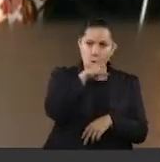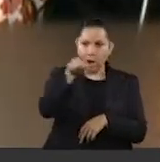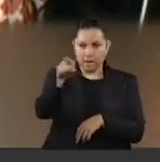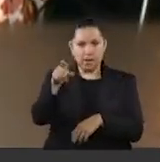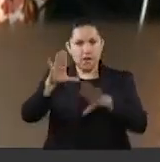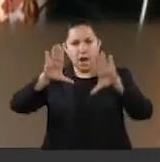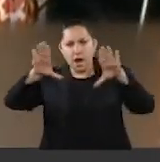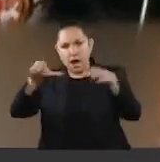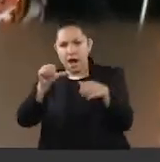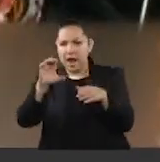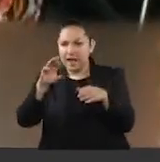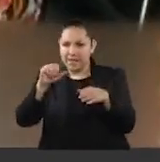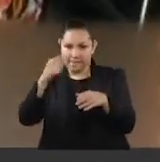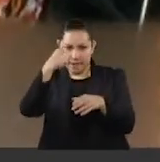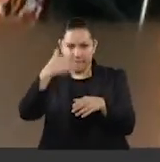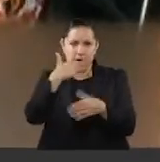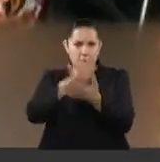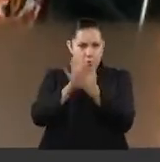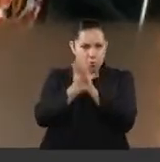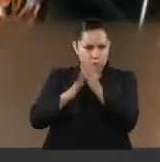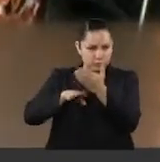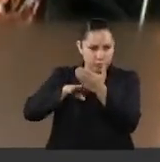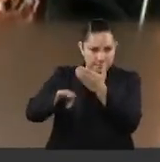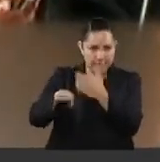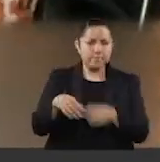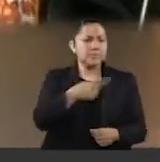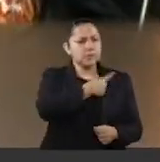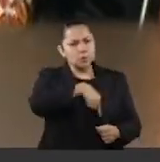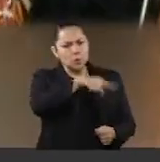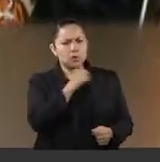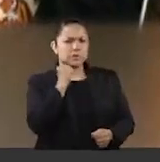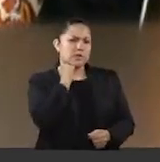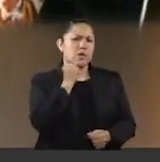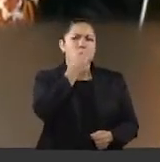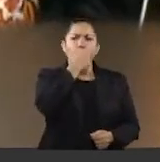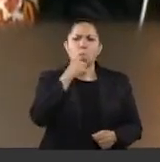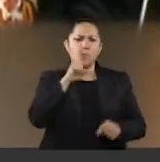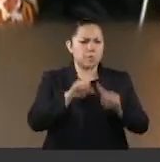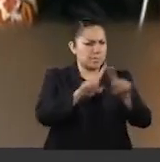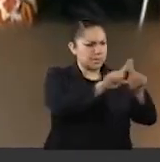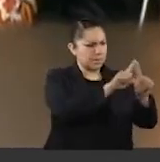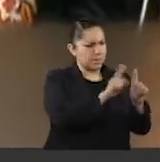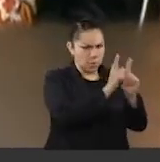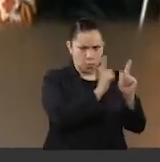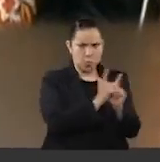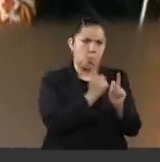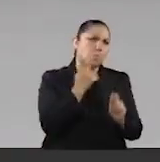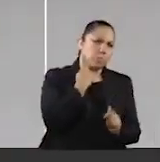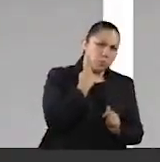Anticorrupción. Senadoras y senadores de los diferentes grupos parlamentarios respaldaron los nombramientos.